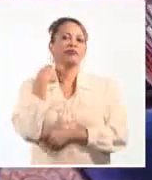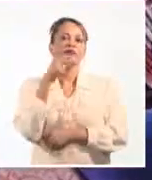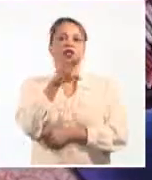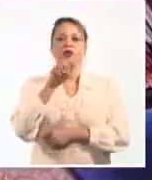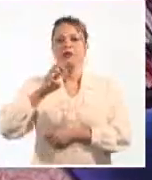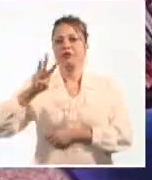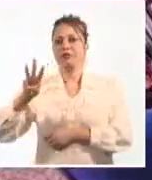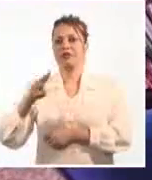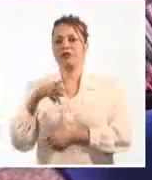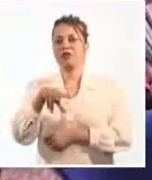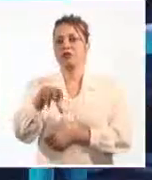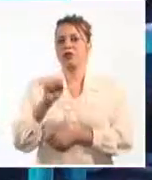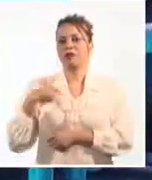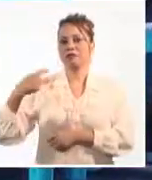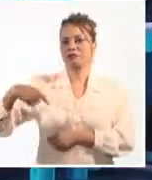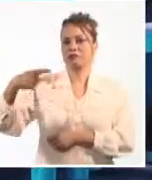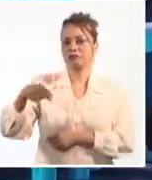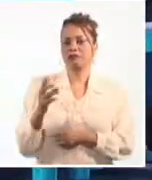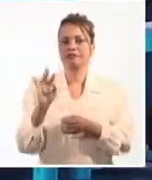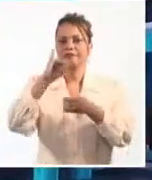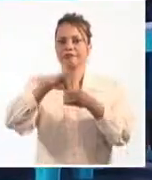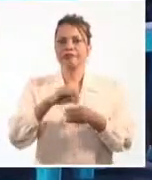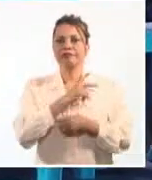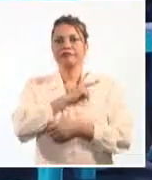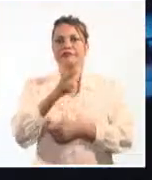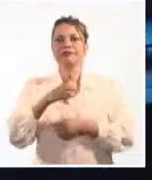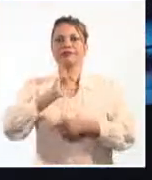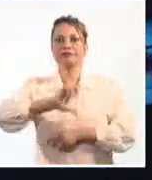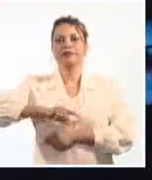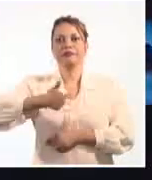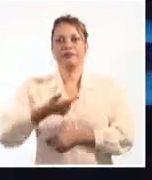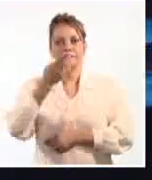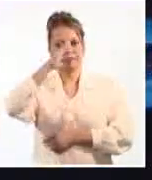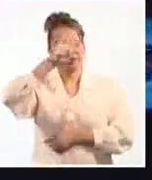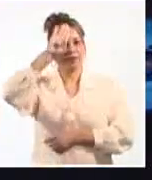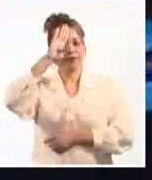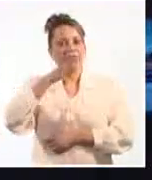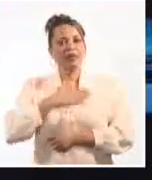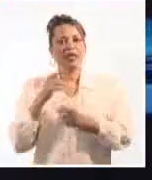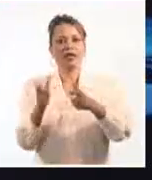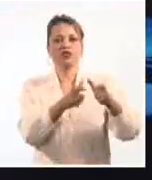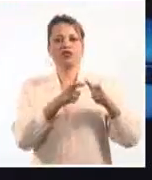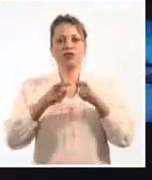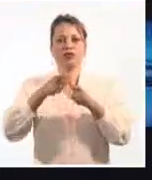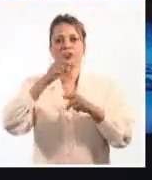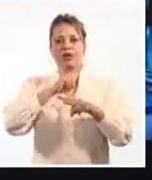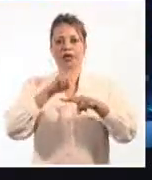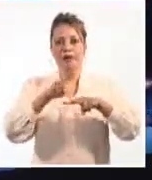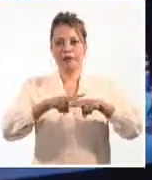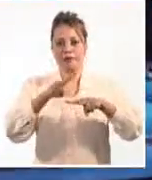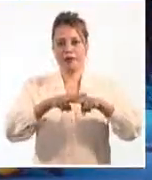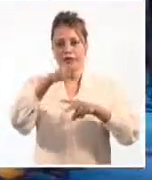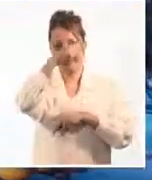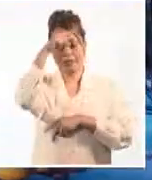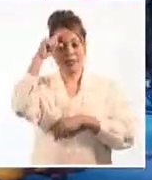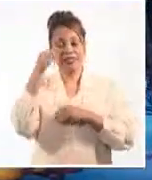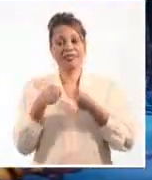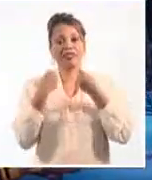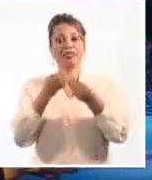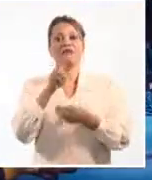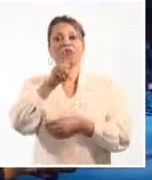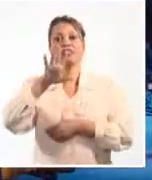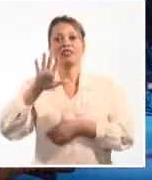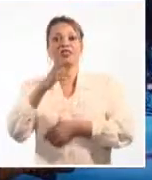de las nuevas generaciones que integran la vanguardia artística y literaria del país, la Asociación Hermanos Saiz entregó 25 becas y premios